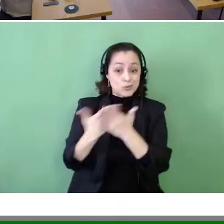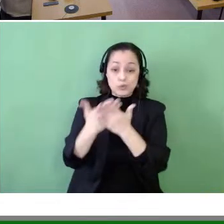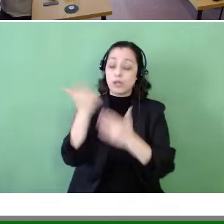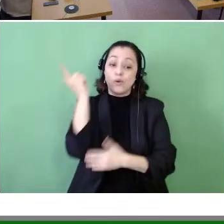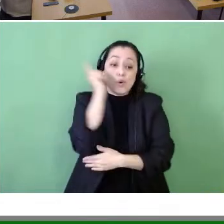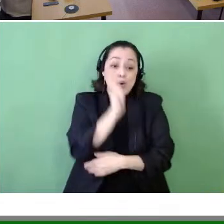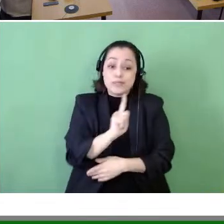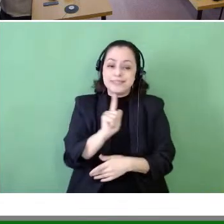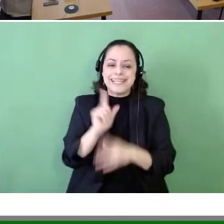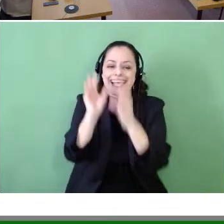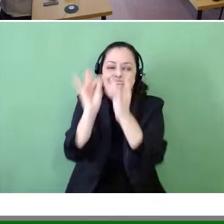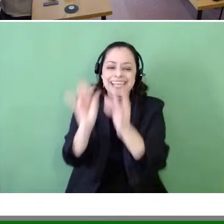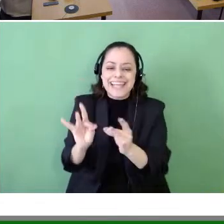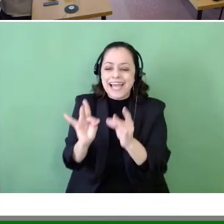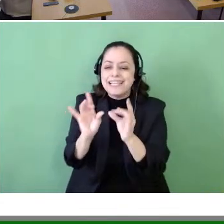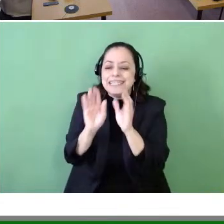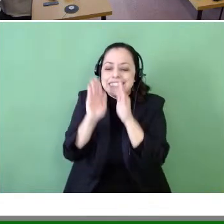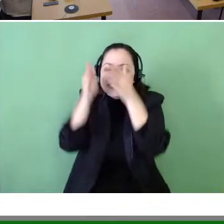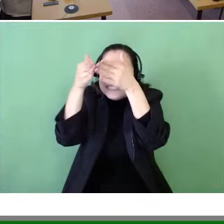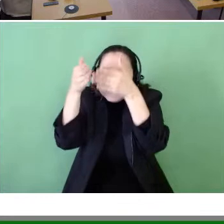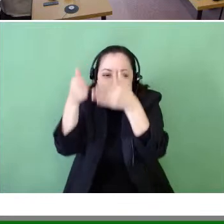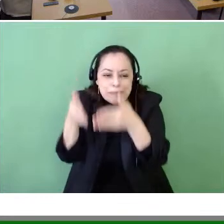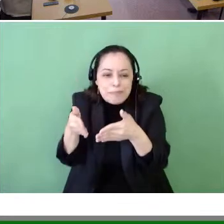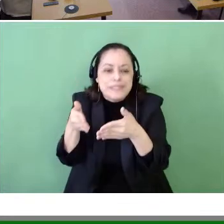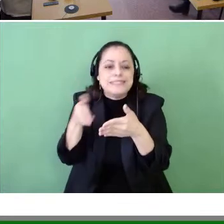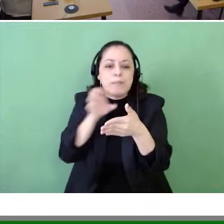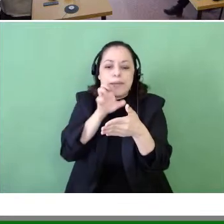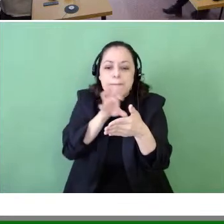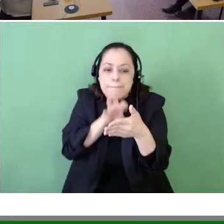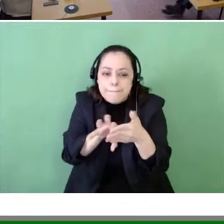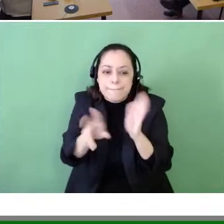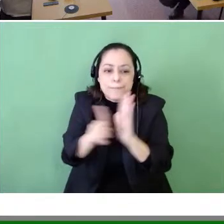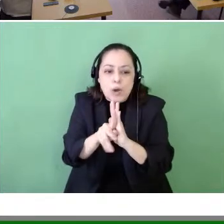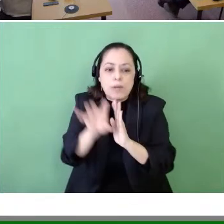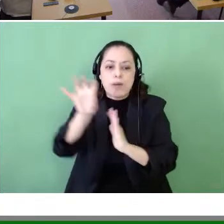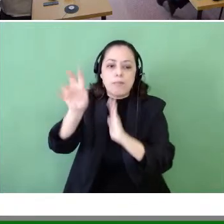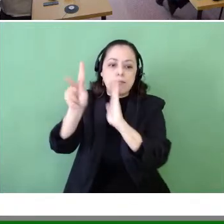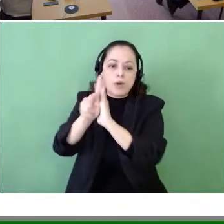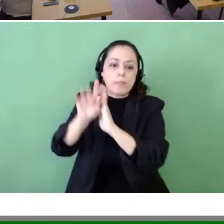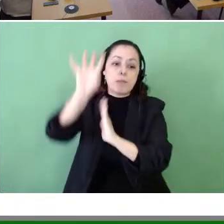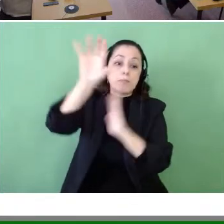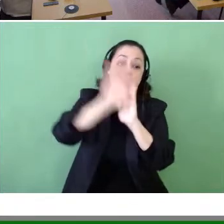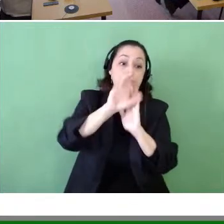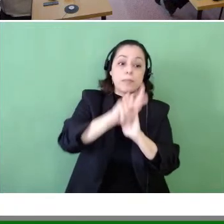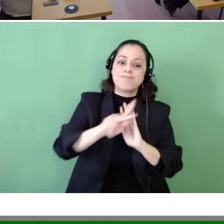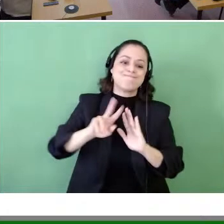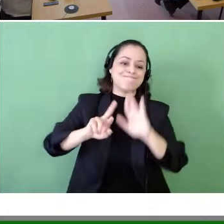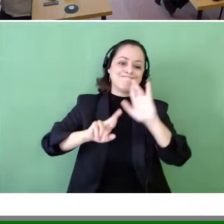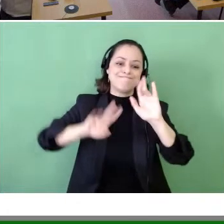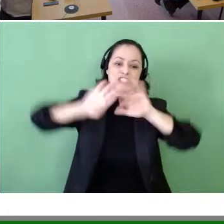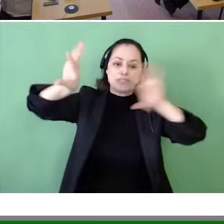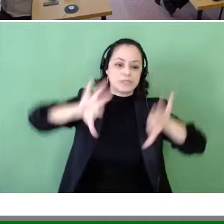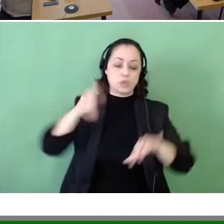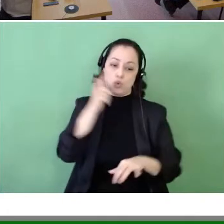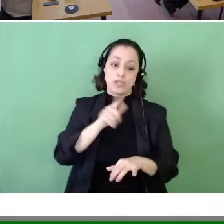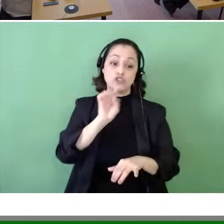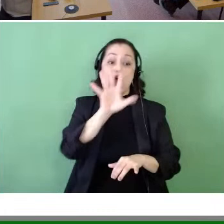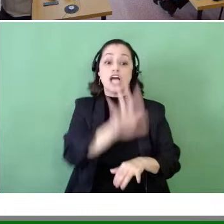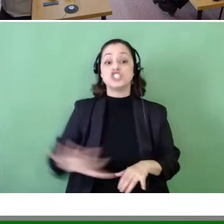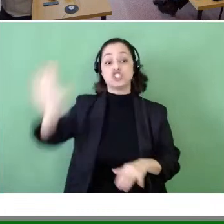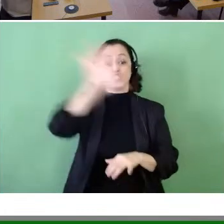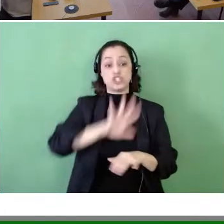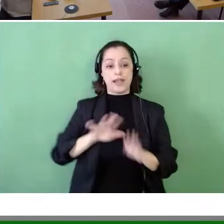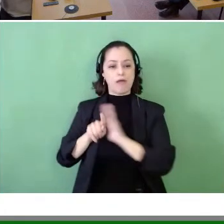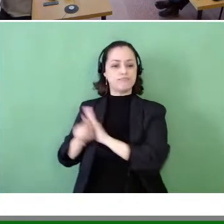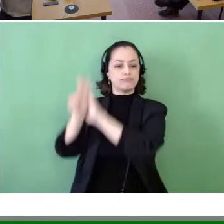específicamente las características en cada región. Hicimos solo un mapeamiento general. Para perspectivas